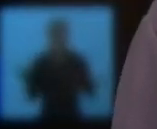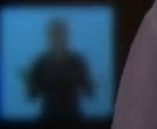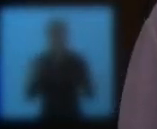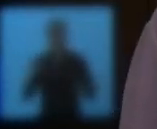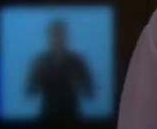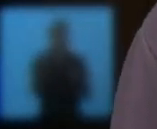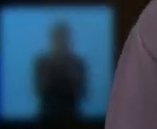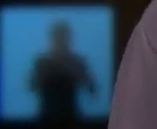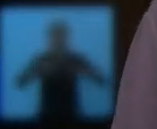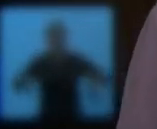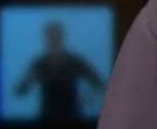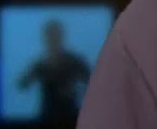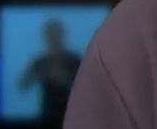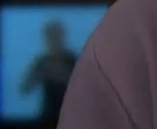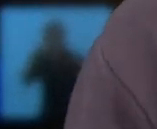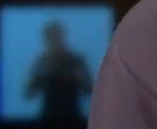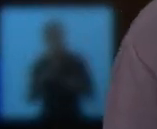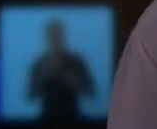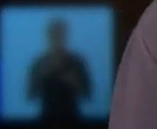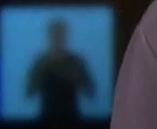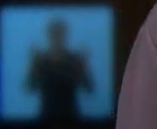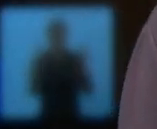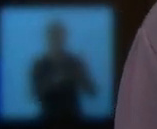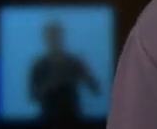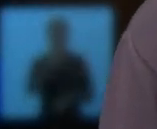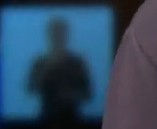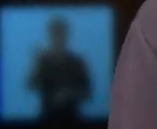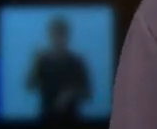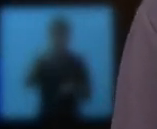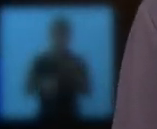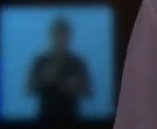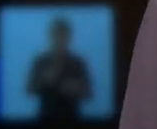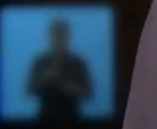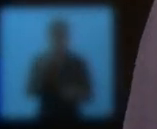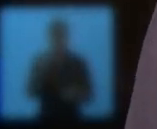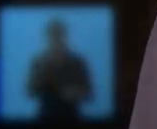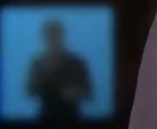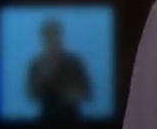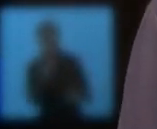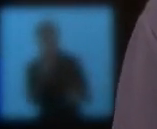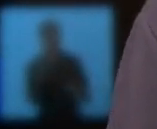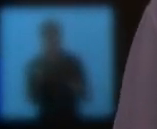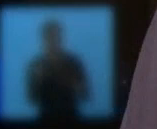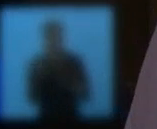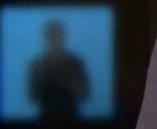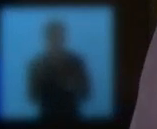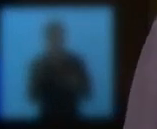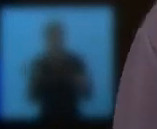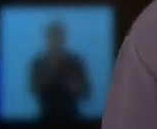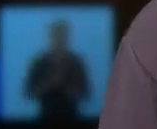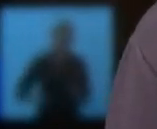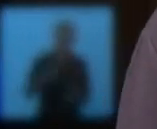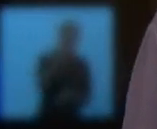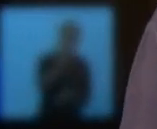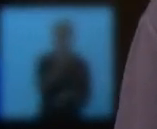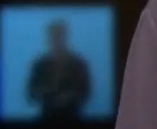Claro. Se lo notó incómodo, se lo notó también muy incómodo a Gómez Centurión también. No pudo redondear nada, casi amateur en el tratamiento de